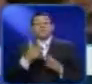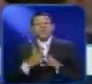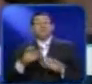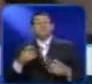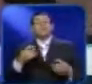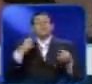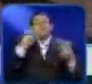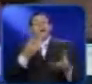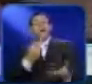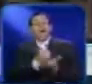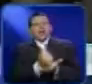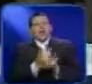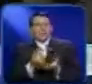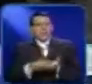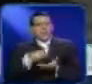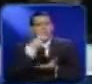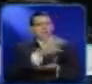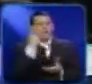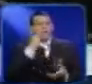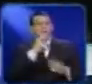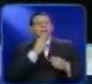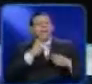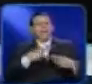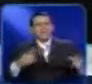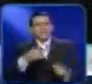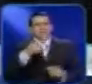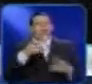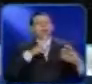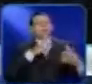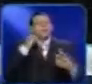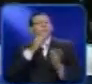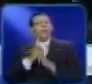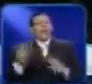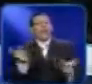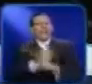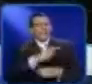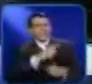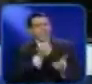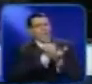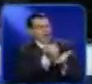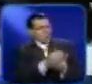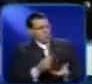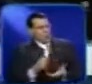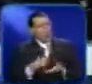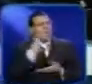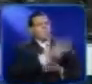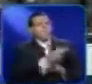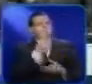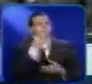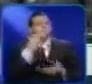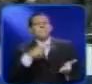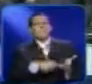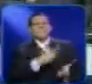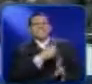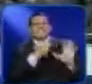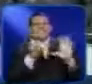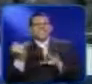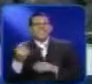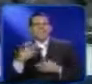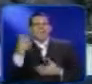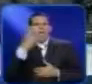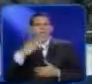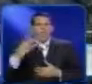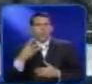tienda de beneficencia adscrita a una fundación que lucha contra el cáncer y entregar una donación de 1.600 euros. Los